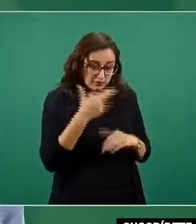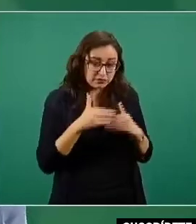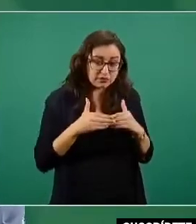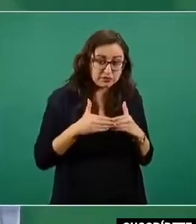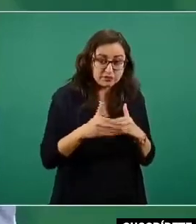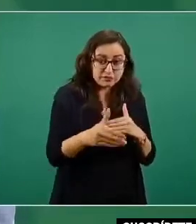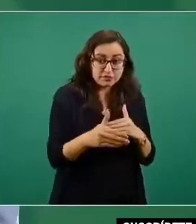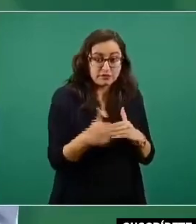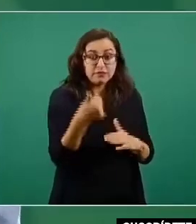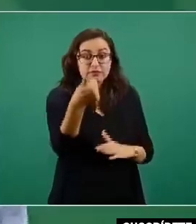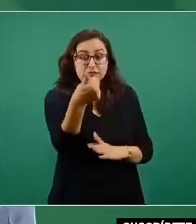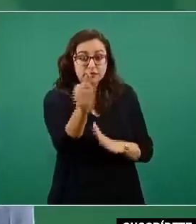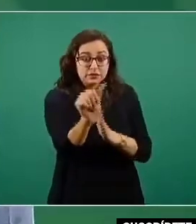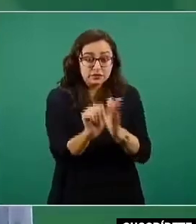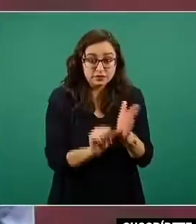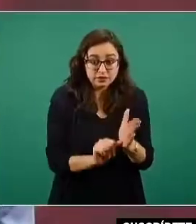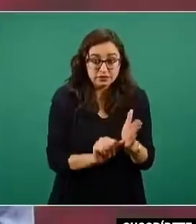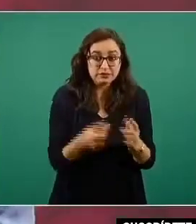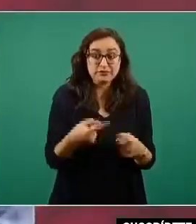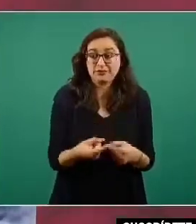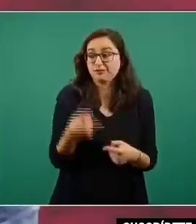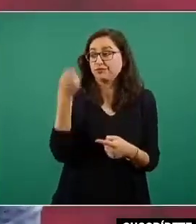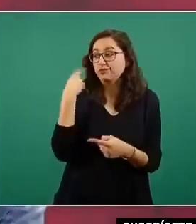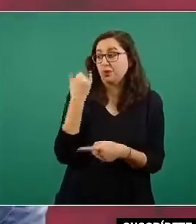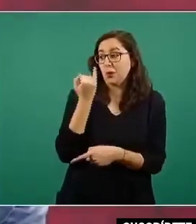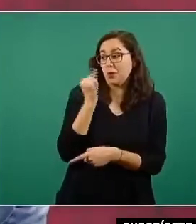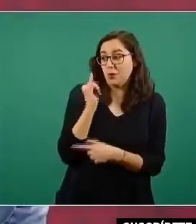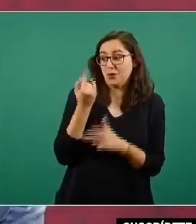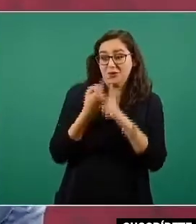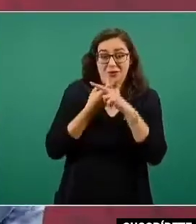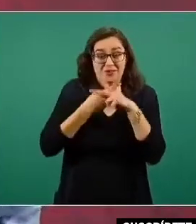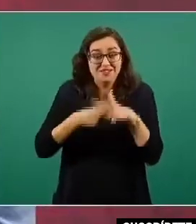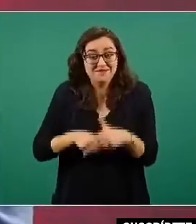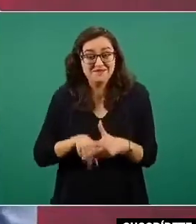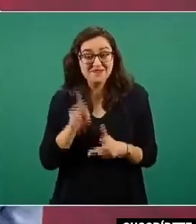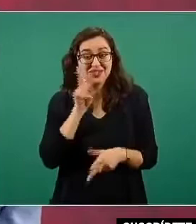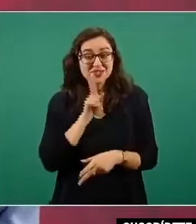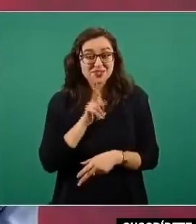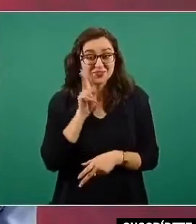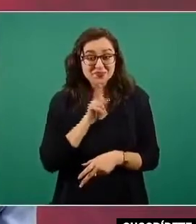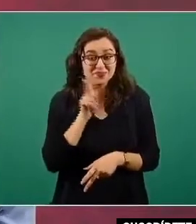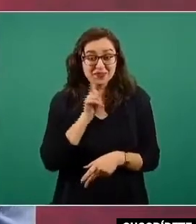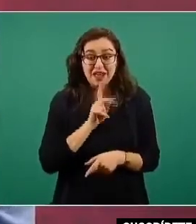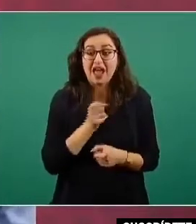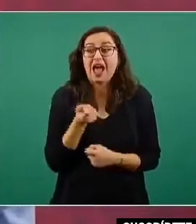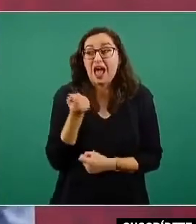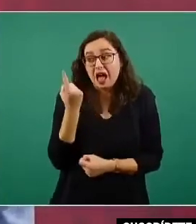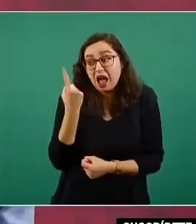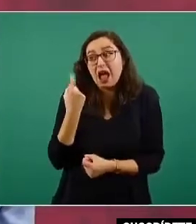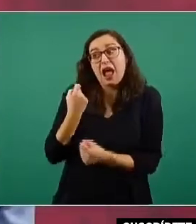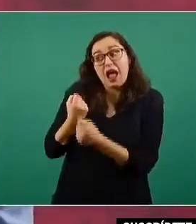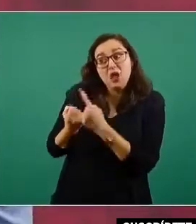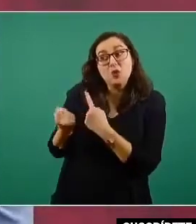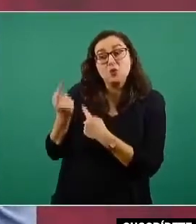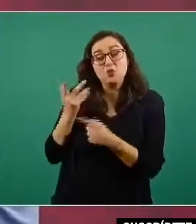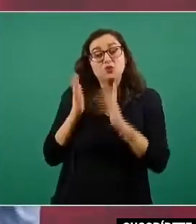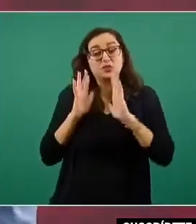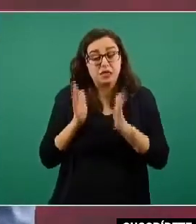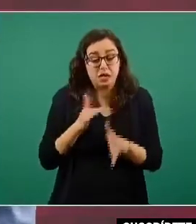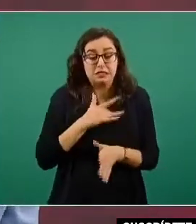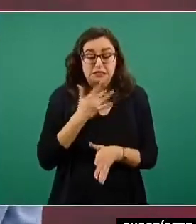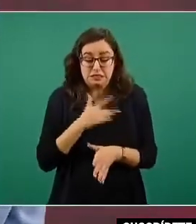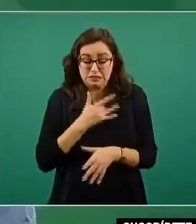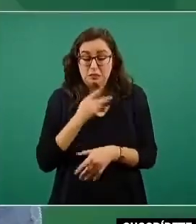esto es porque los ensayos empezaron en julio del año pasado y en algunos de ellos ya se tiene información preliminar de que al menos